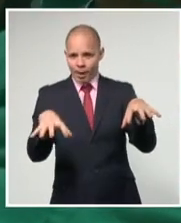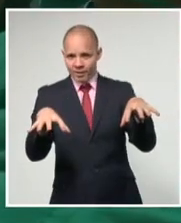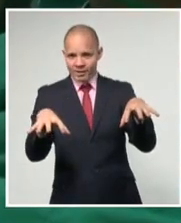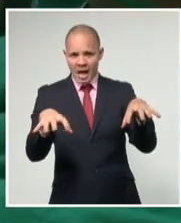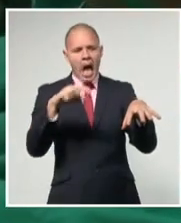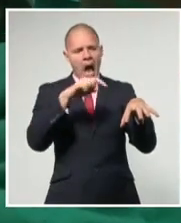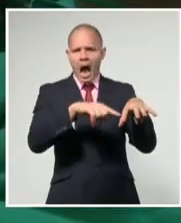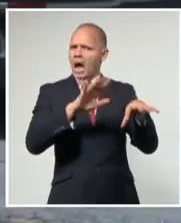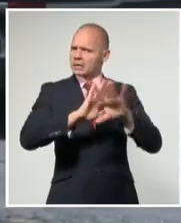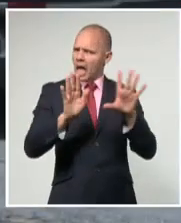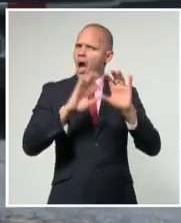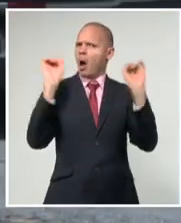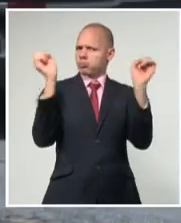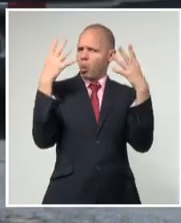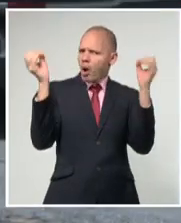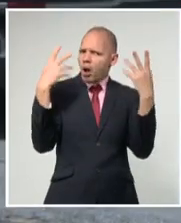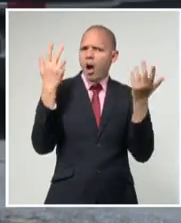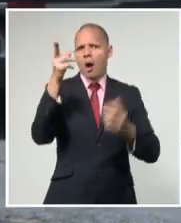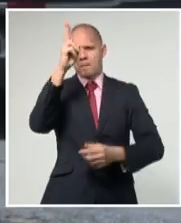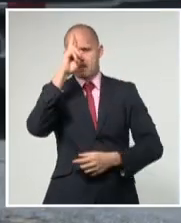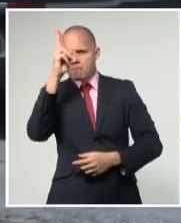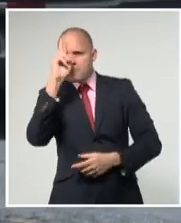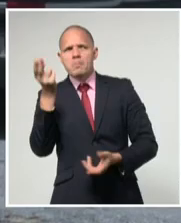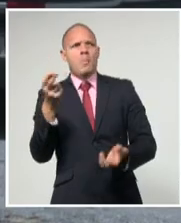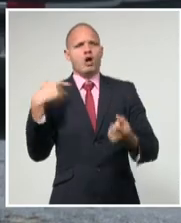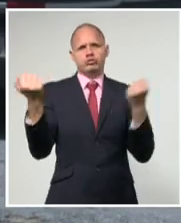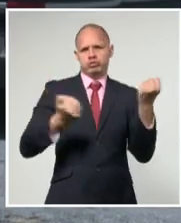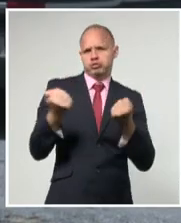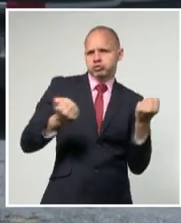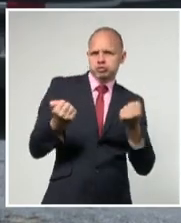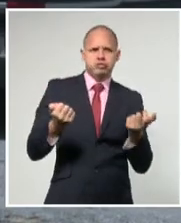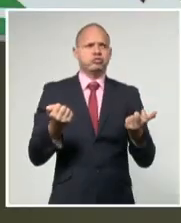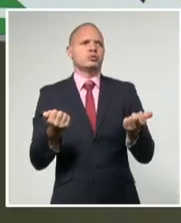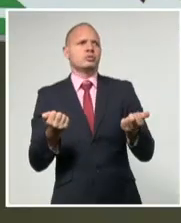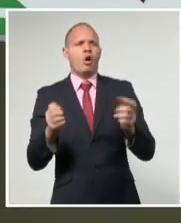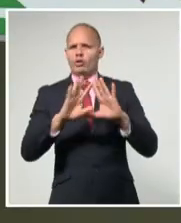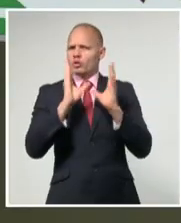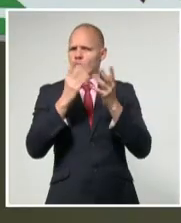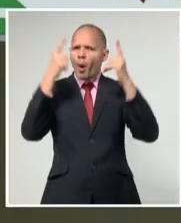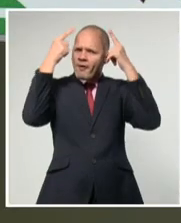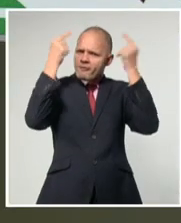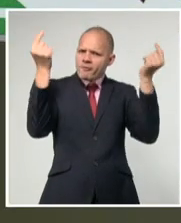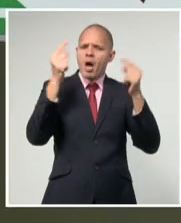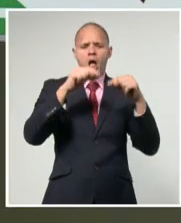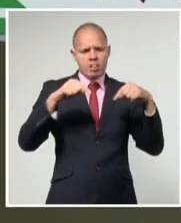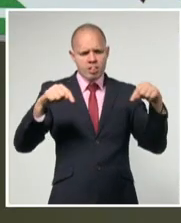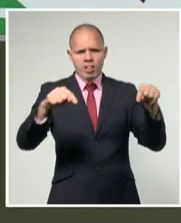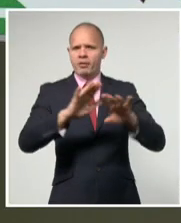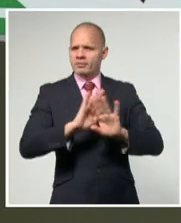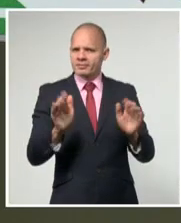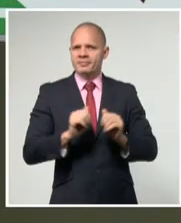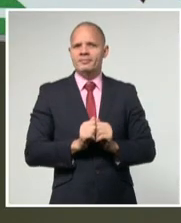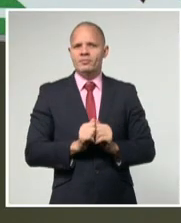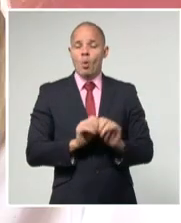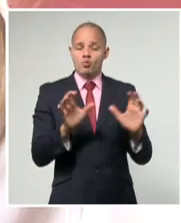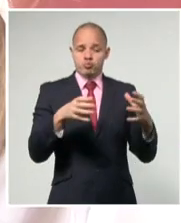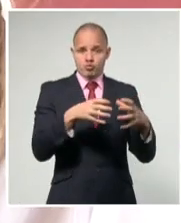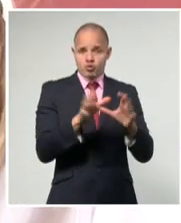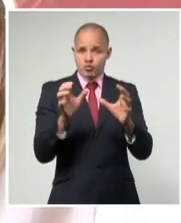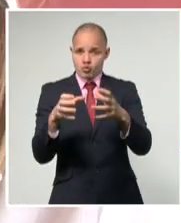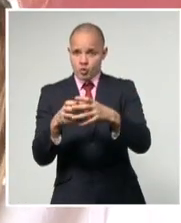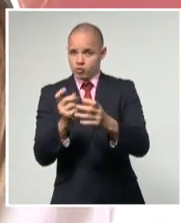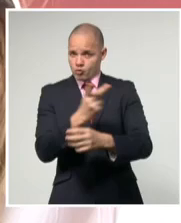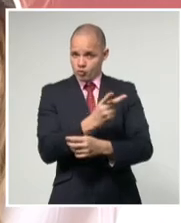su ambulancia su personal para ello se ha hecho ofertas para médicos y enfermeros y de igual manera el equipo de enfermería y